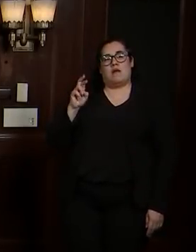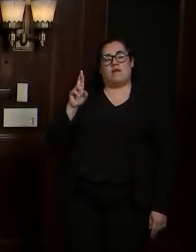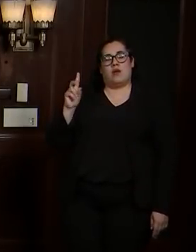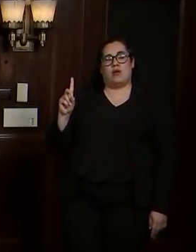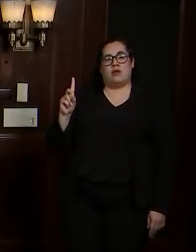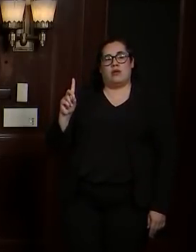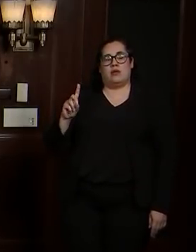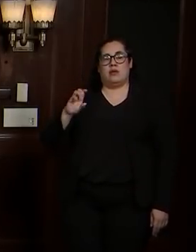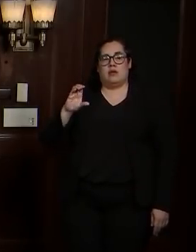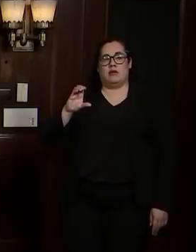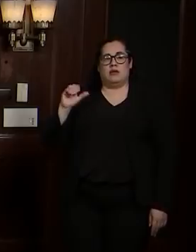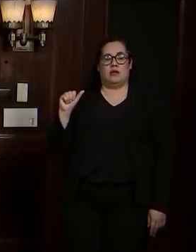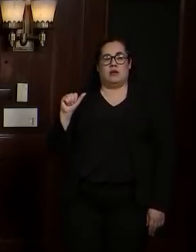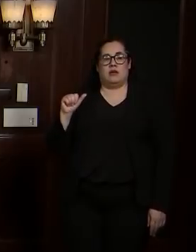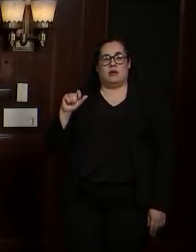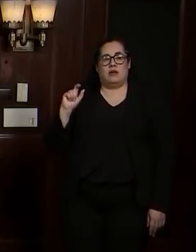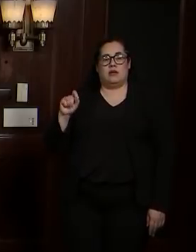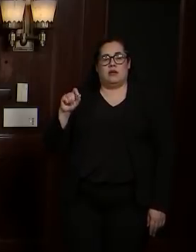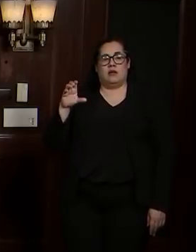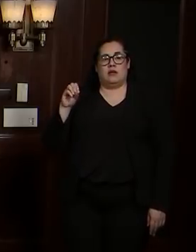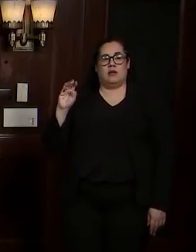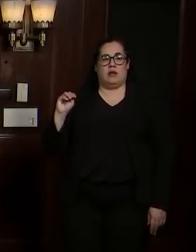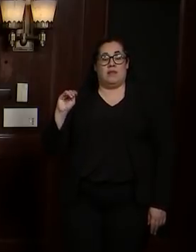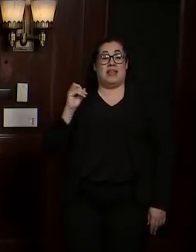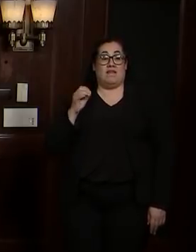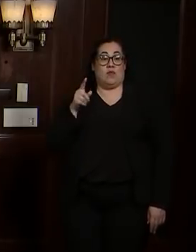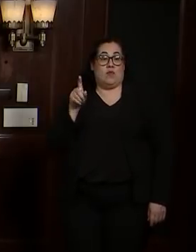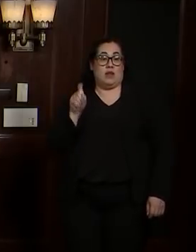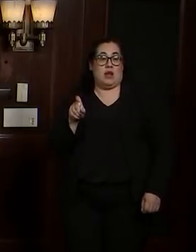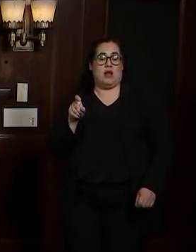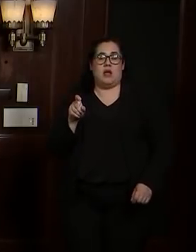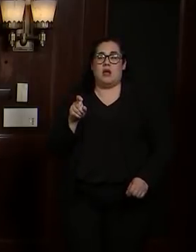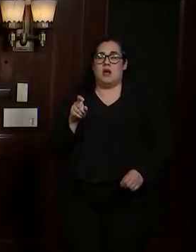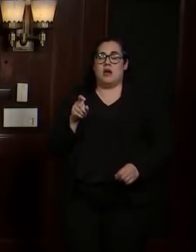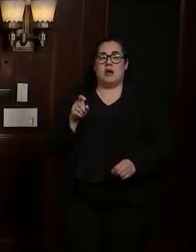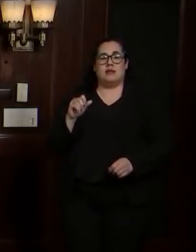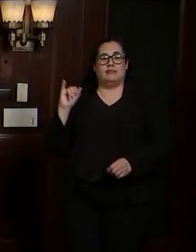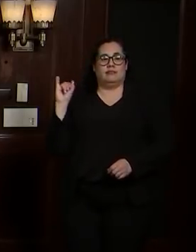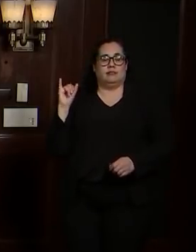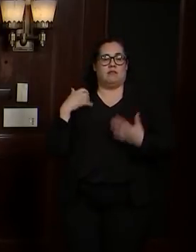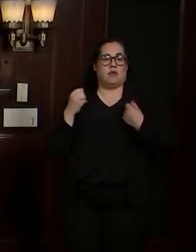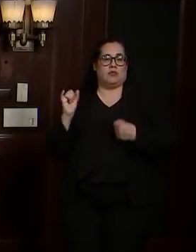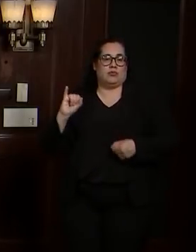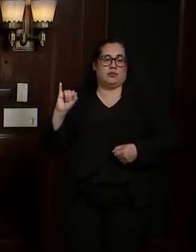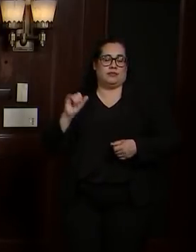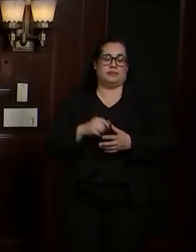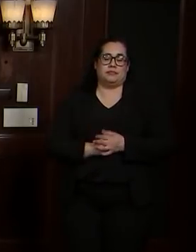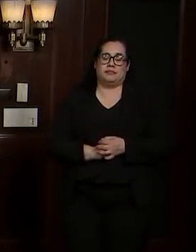coveredca.com si necesita seguro médico.